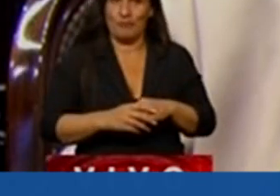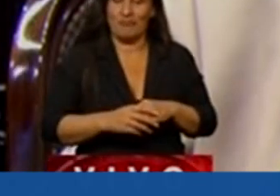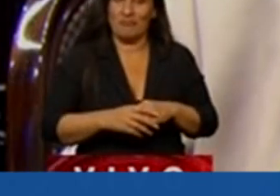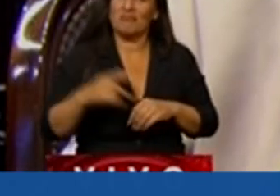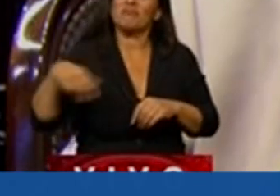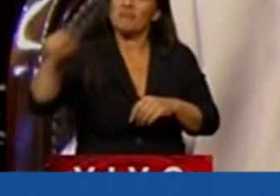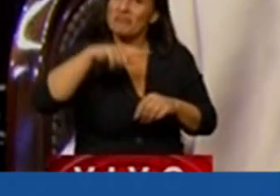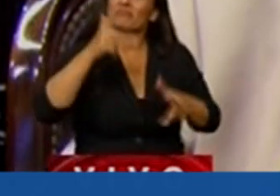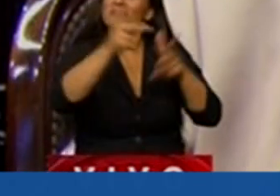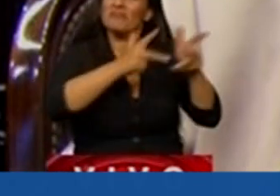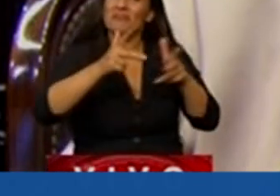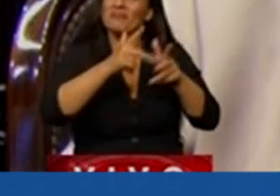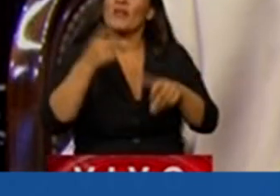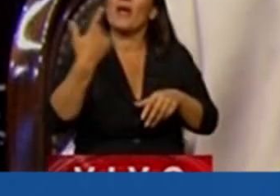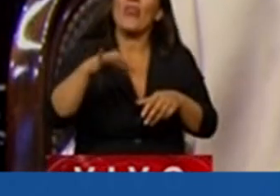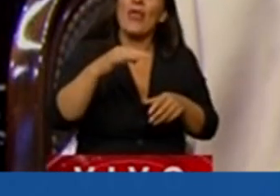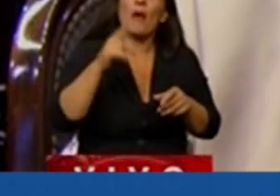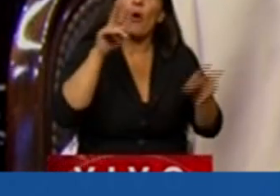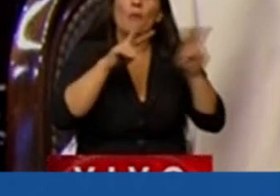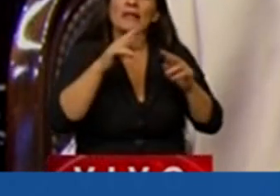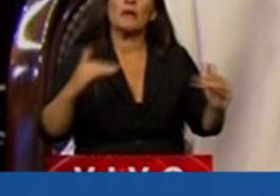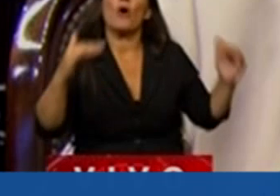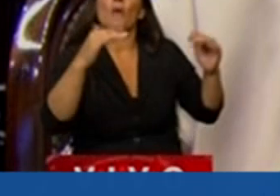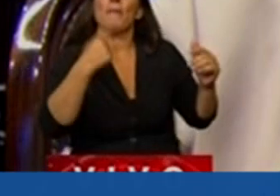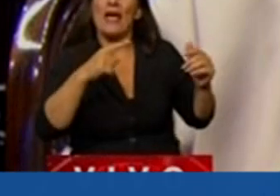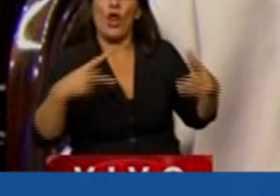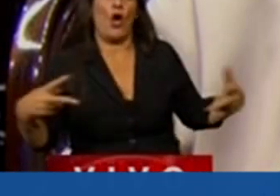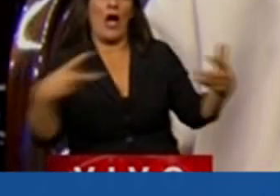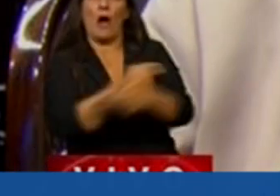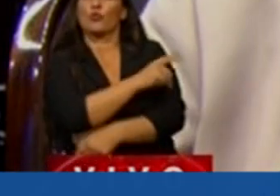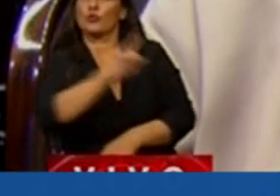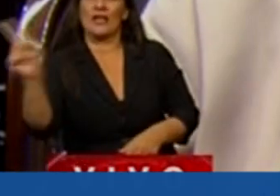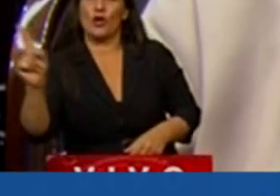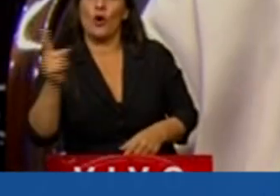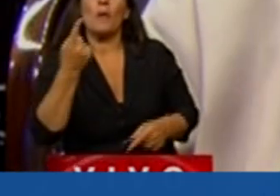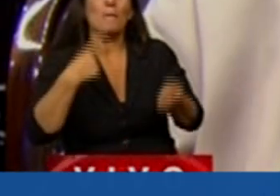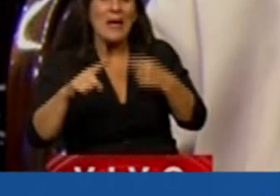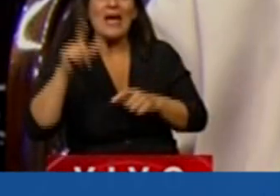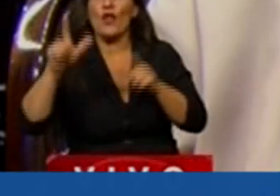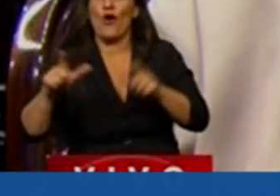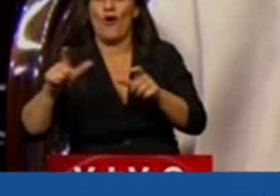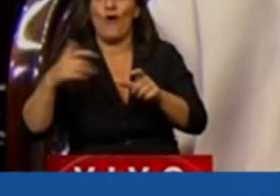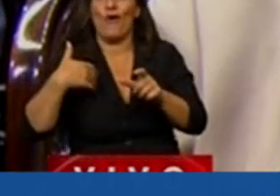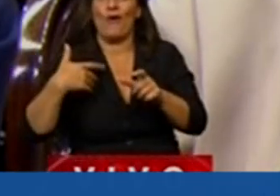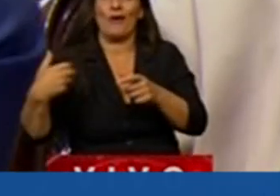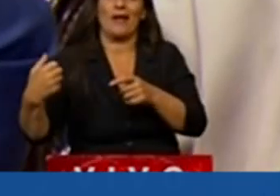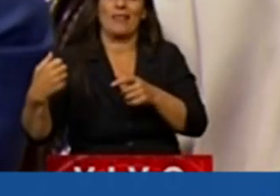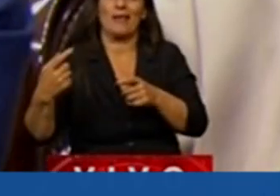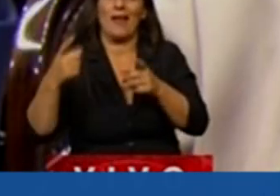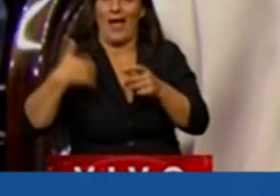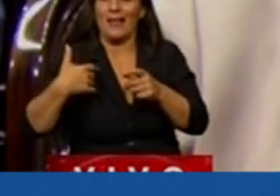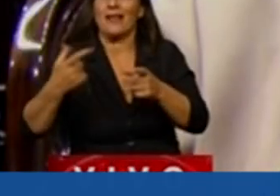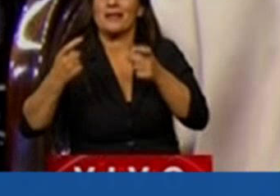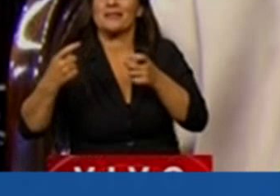que construir equilibrio fiscal sin ajustar. Pero nuestro país necesita otros consensos. Y tal vez el principal